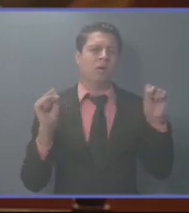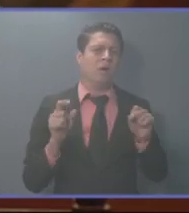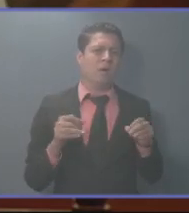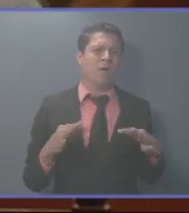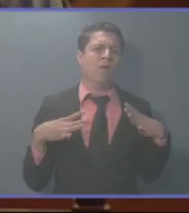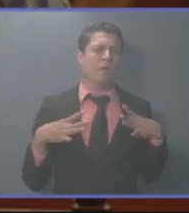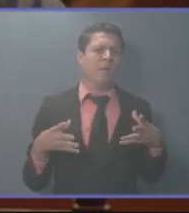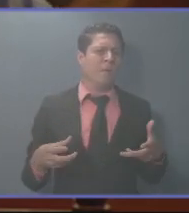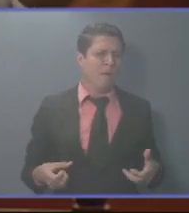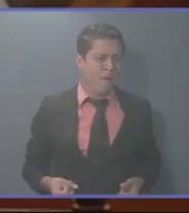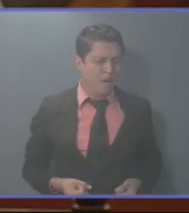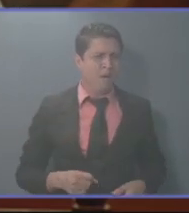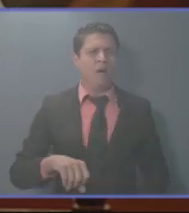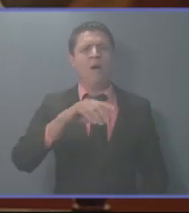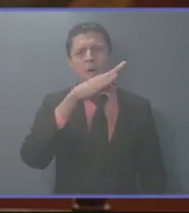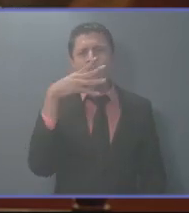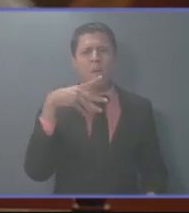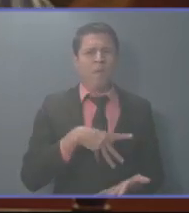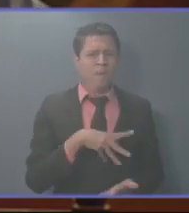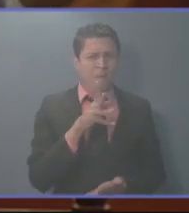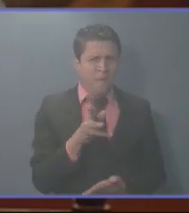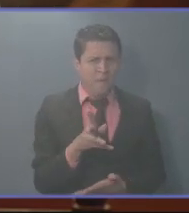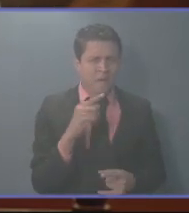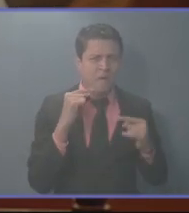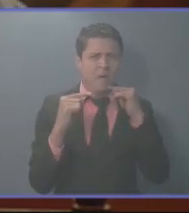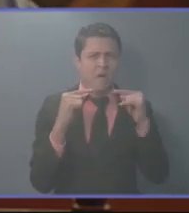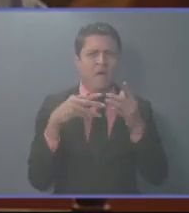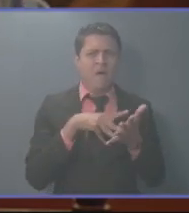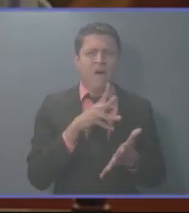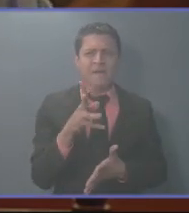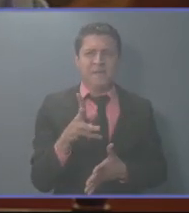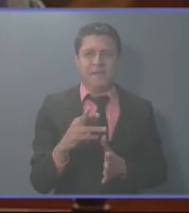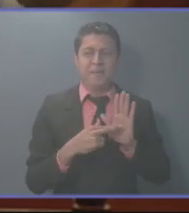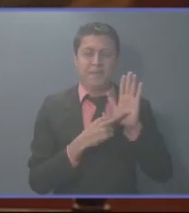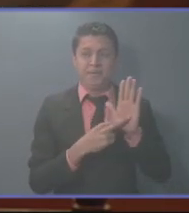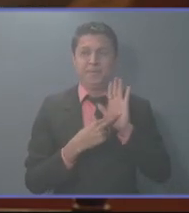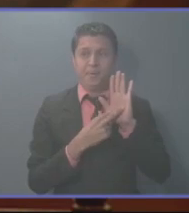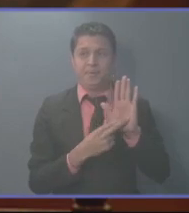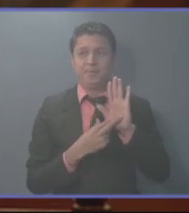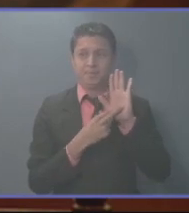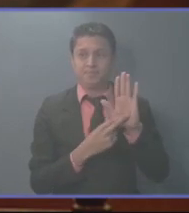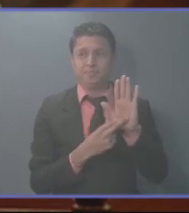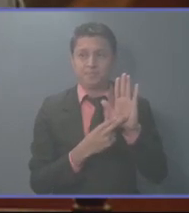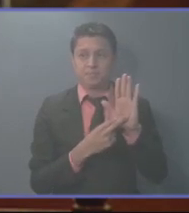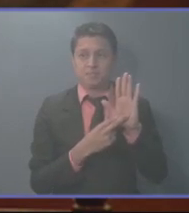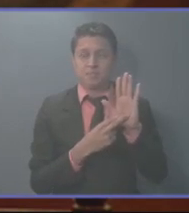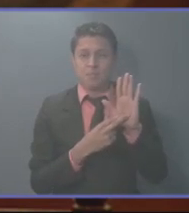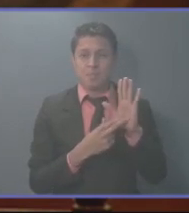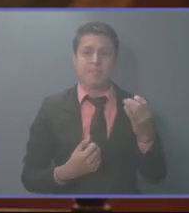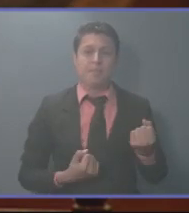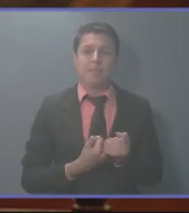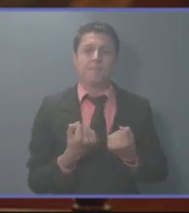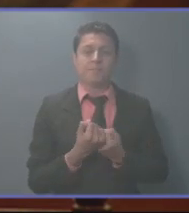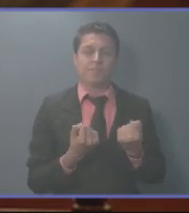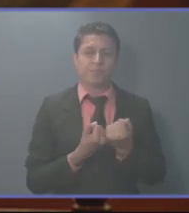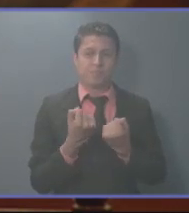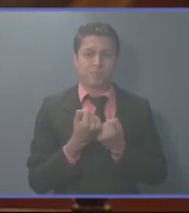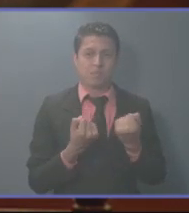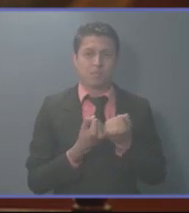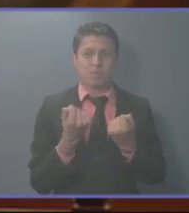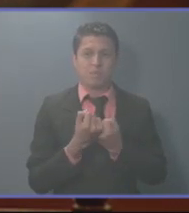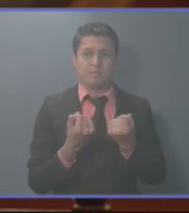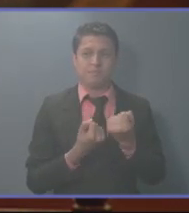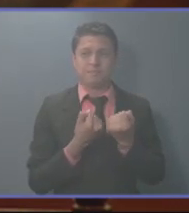gobierno republicano, democrático y representativo, y su adhesión como